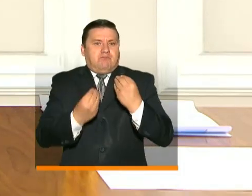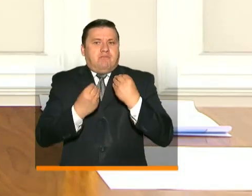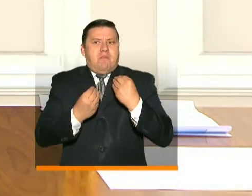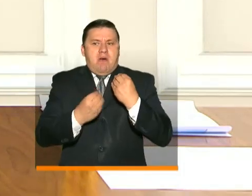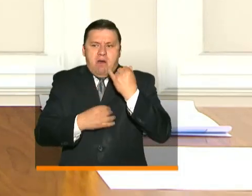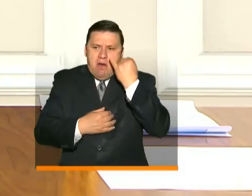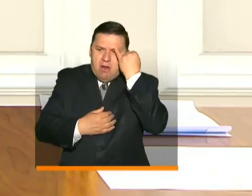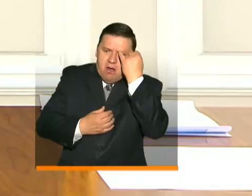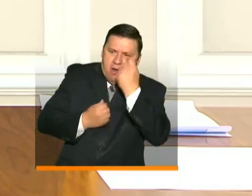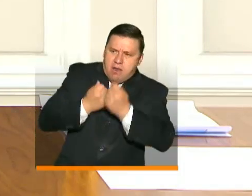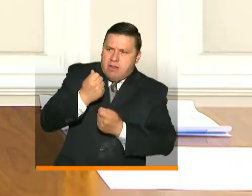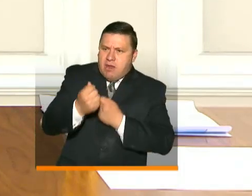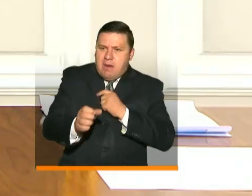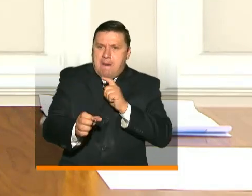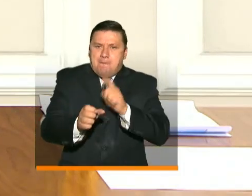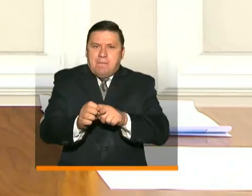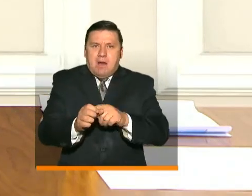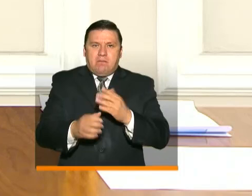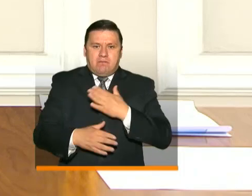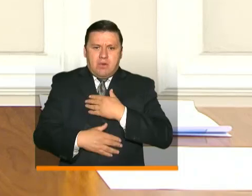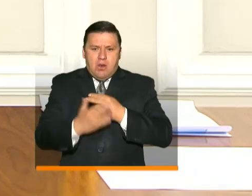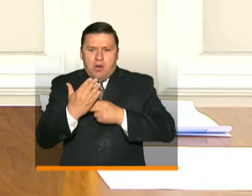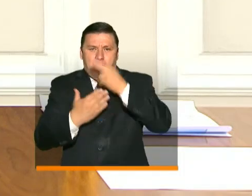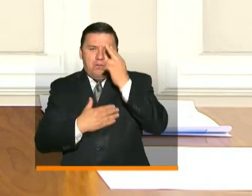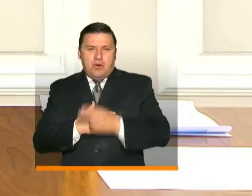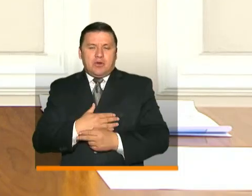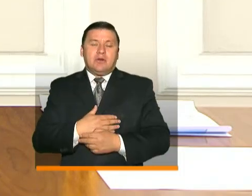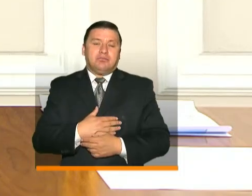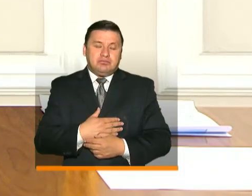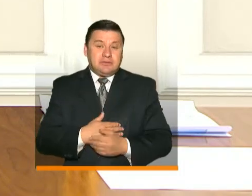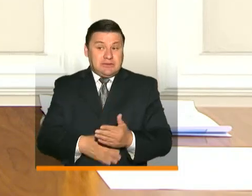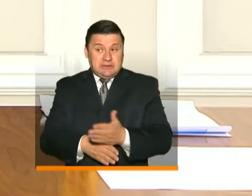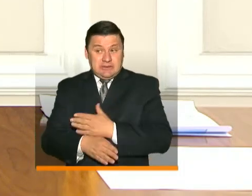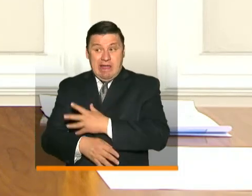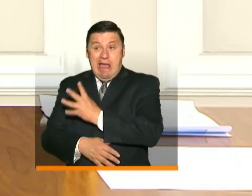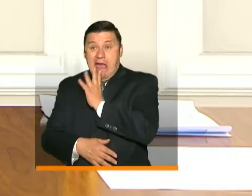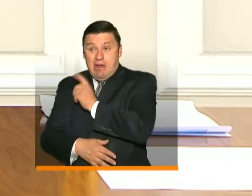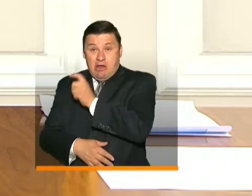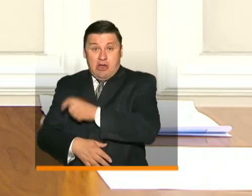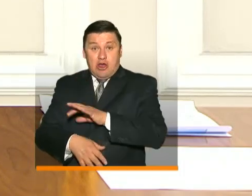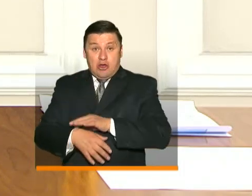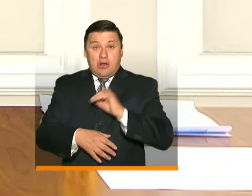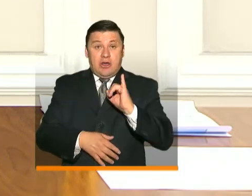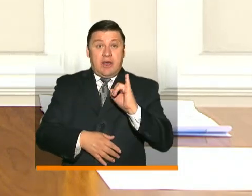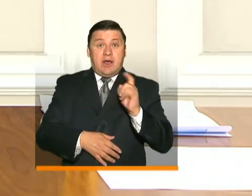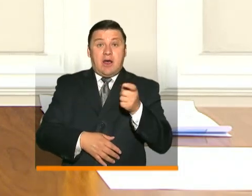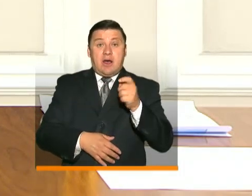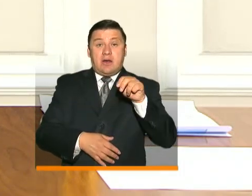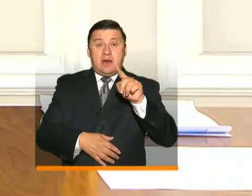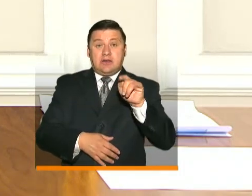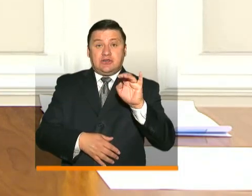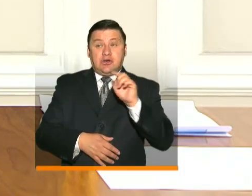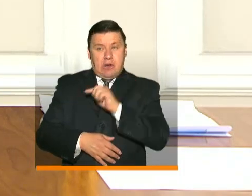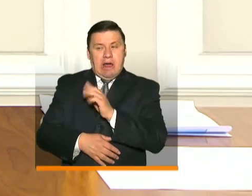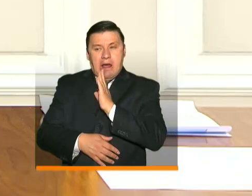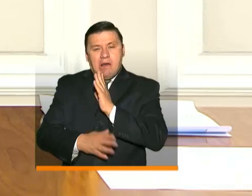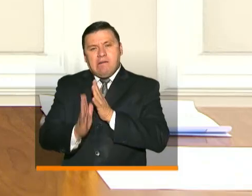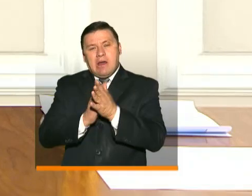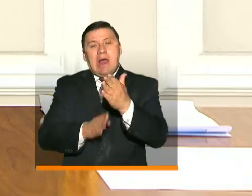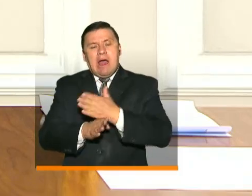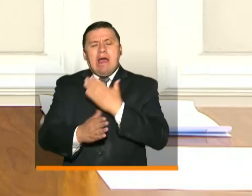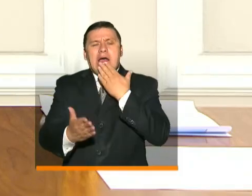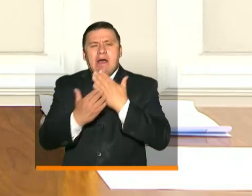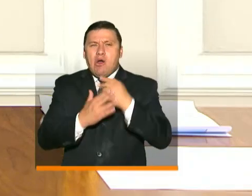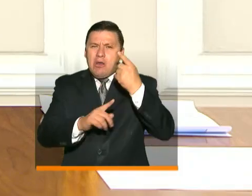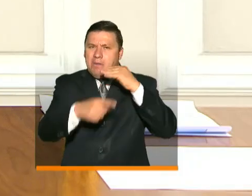teniendo ideas que les ayuden con sus proyectos. Así que antes de darle la palabra al doctor Ignacio Gaitán, me gustaría que